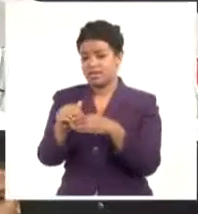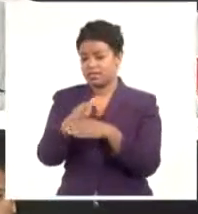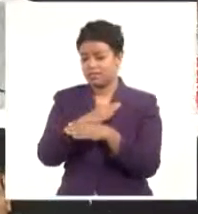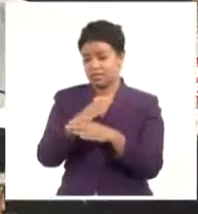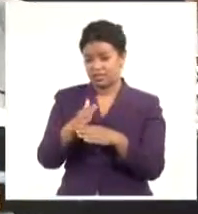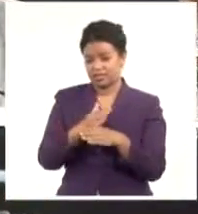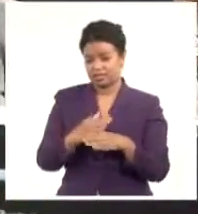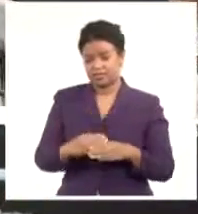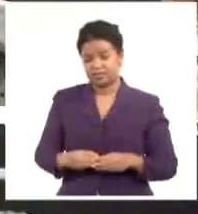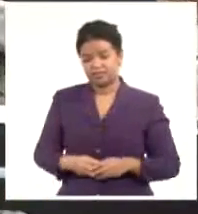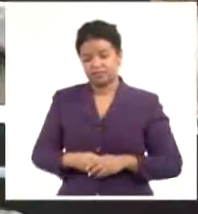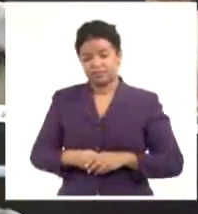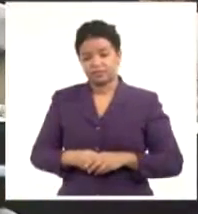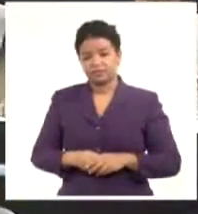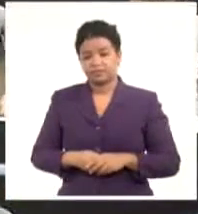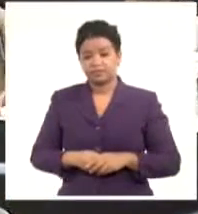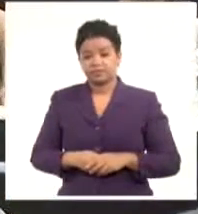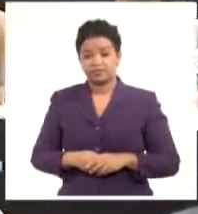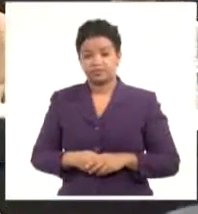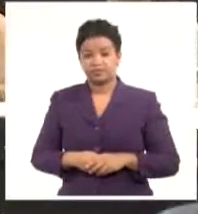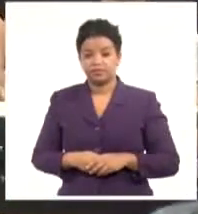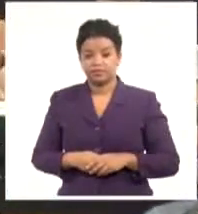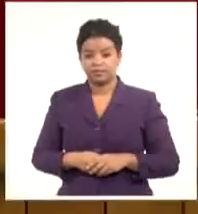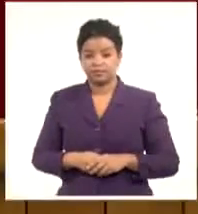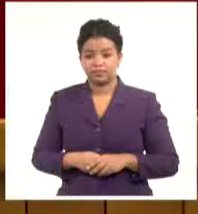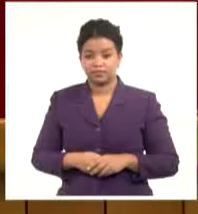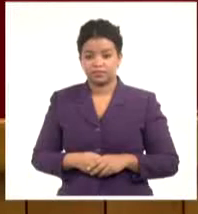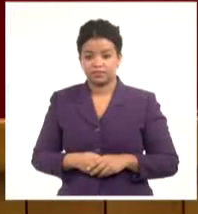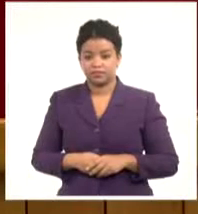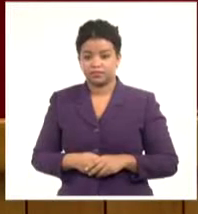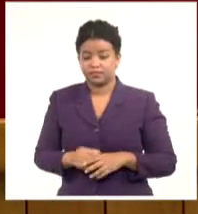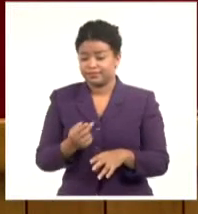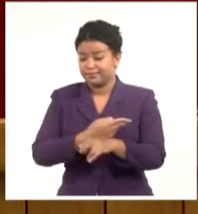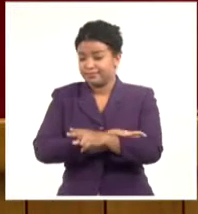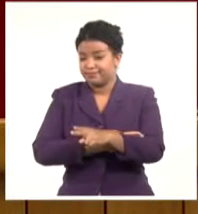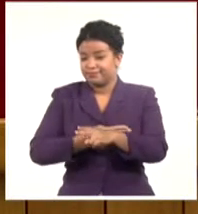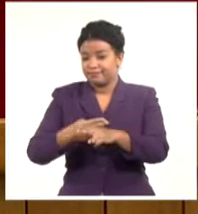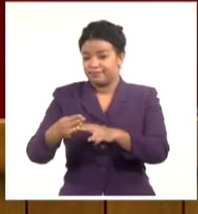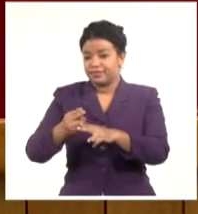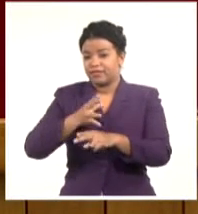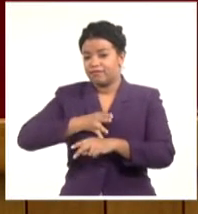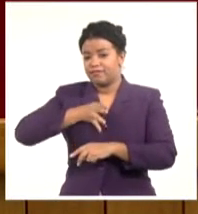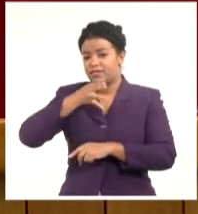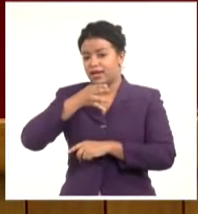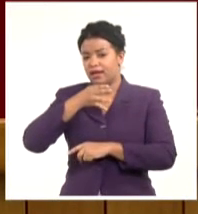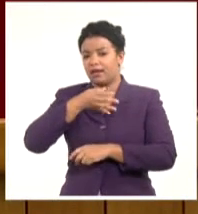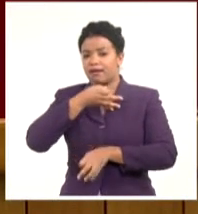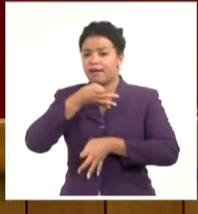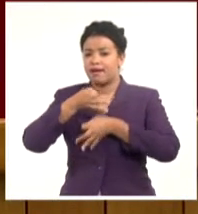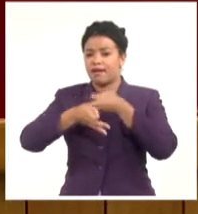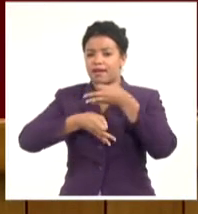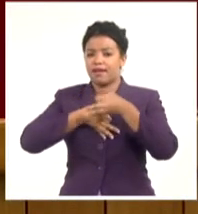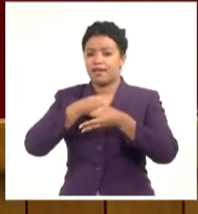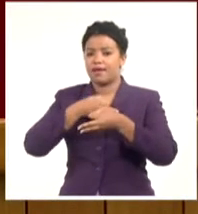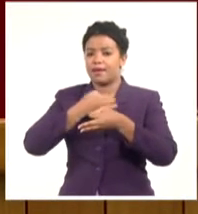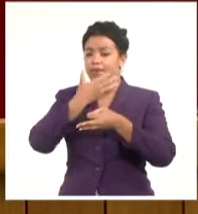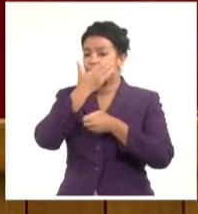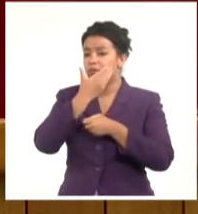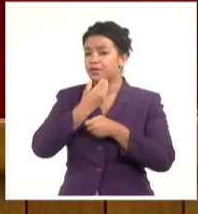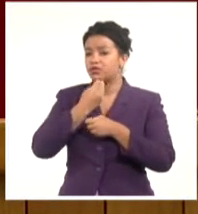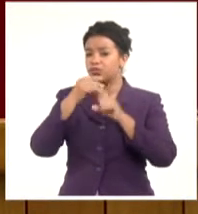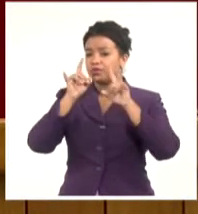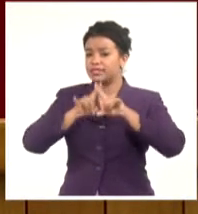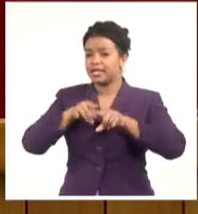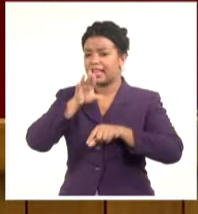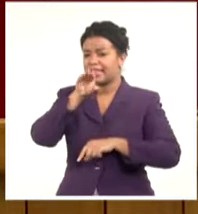futuro fuera siempre mejor. En su infinito legado de valoraciones sobre la juventud universitaria, Fidel dejó dicho, y